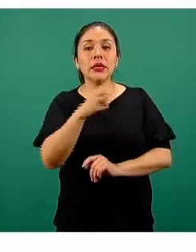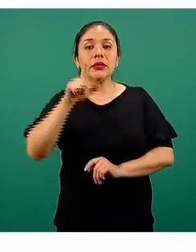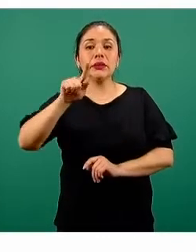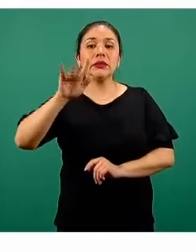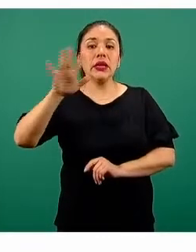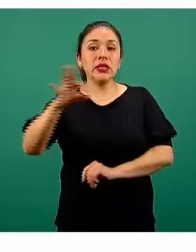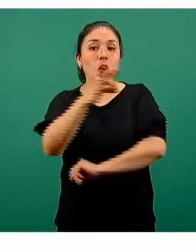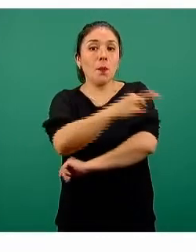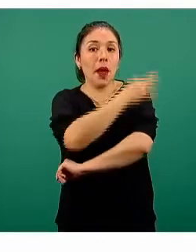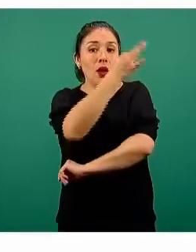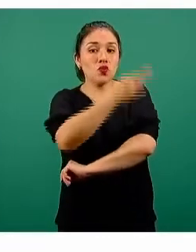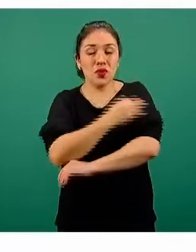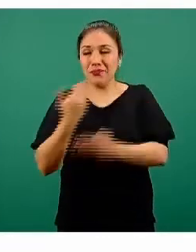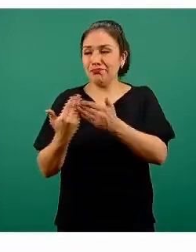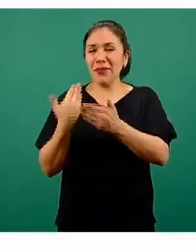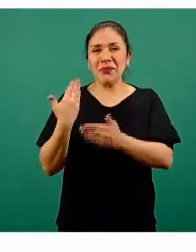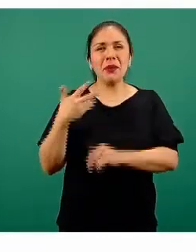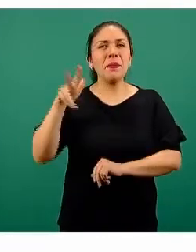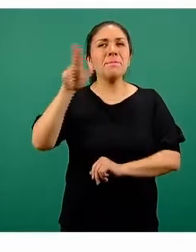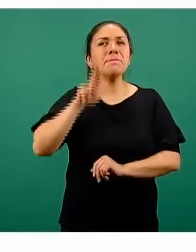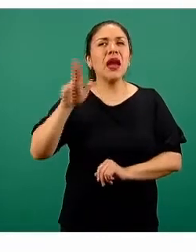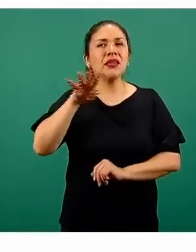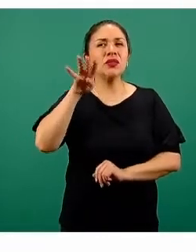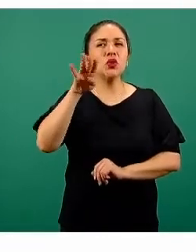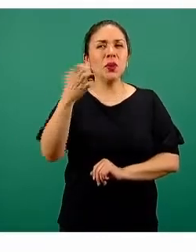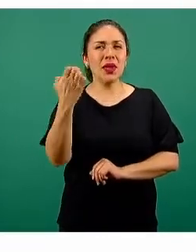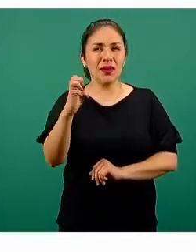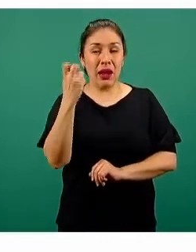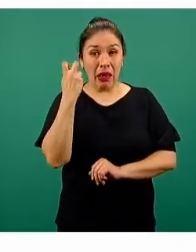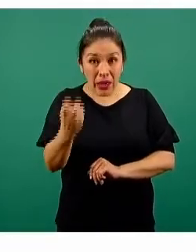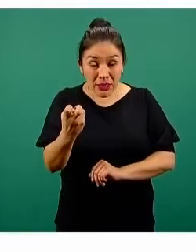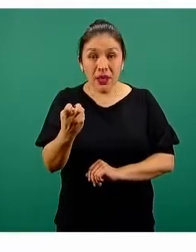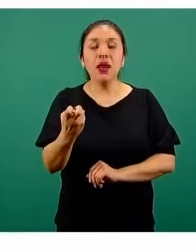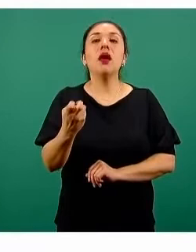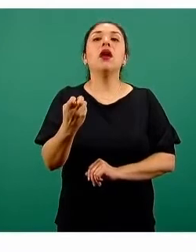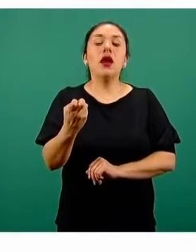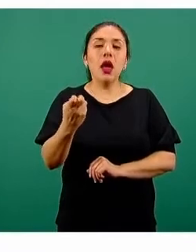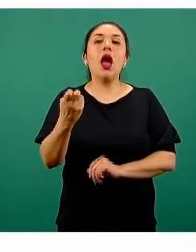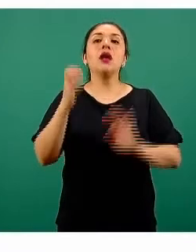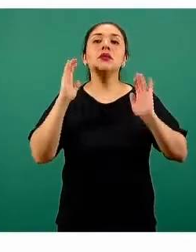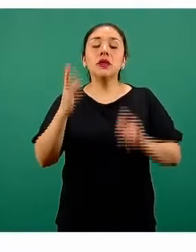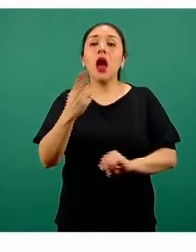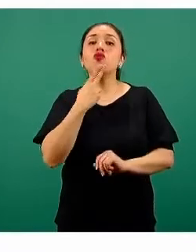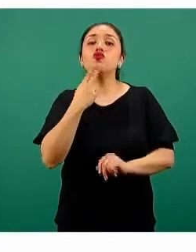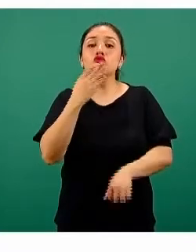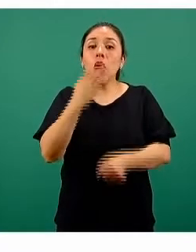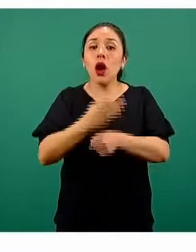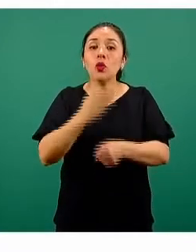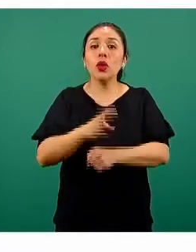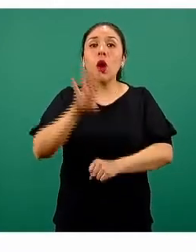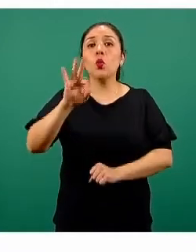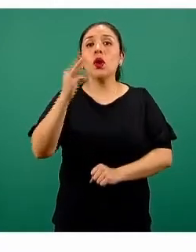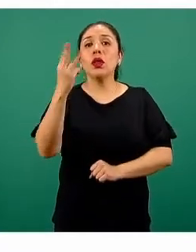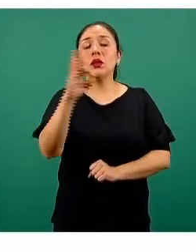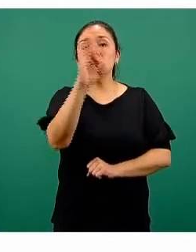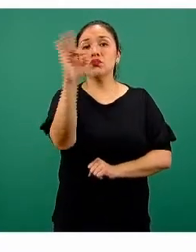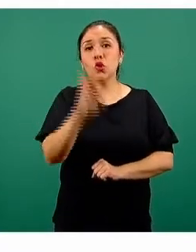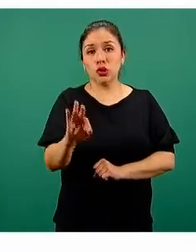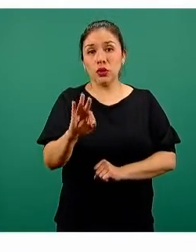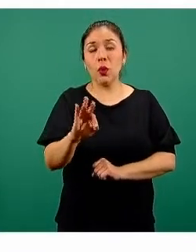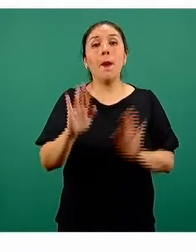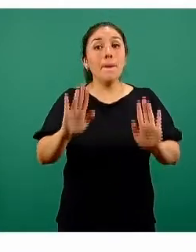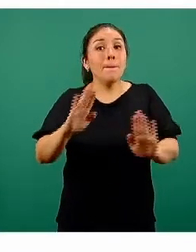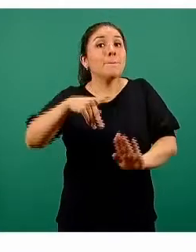219.375 dosis el pasado martes 19 de enero, está usado ahorita al 43%,